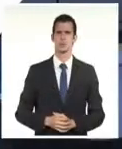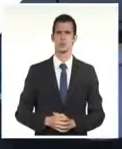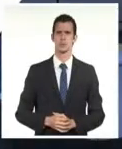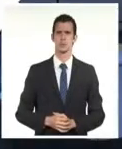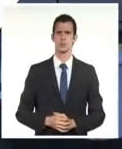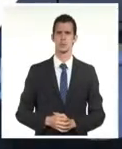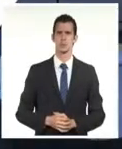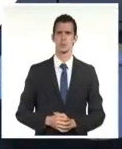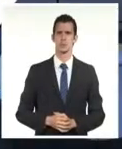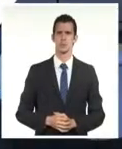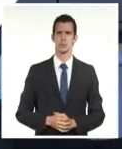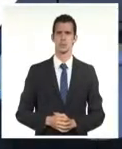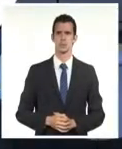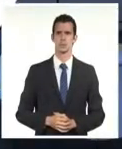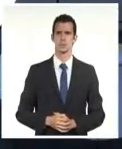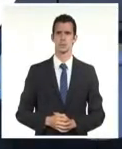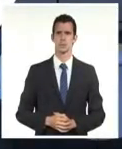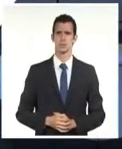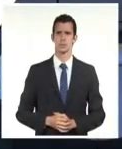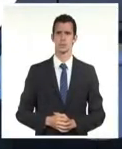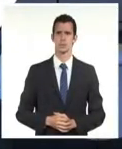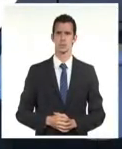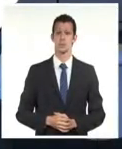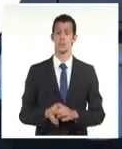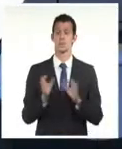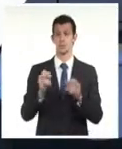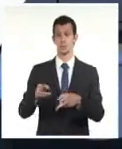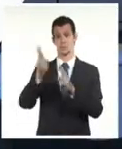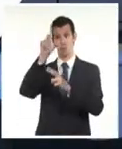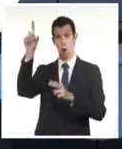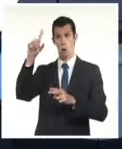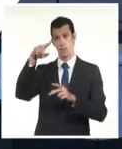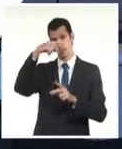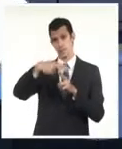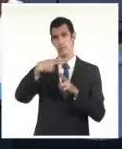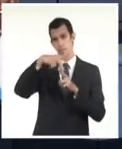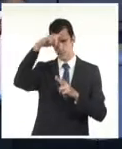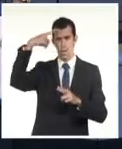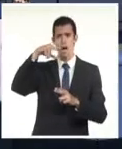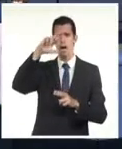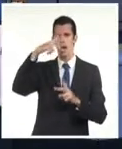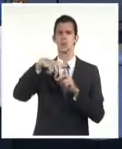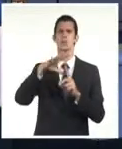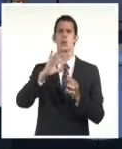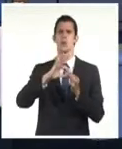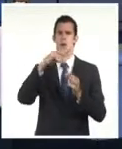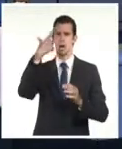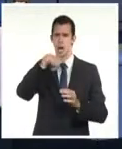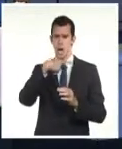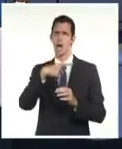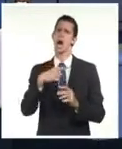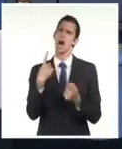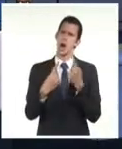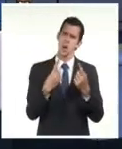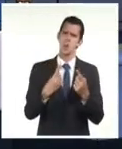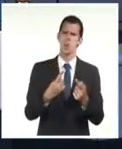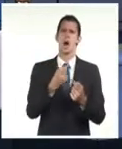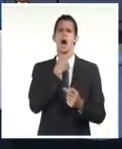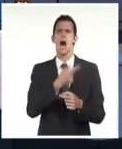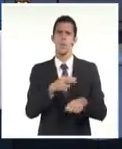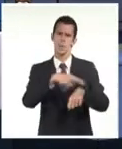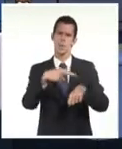Y tras el accidente ocurrido este viernes en el Habanero Hotel Saratoga, representantes de Belice y Jamaica enviaron mensajes solidarios